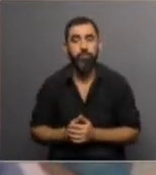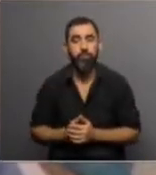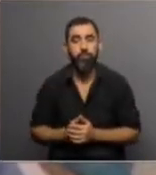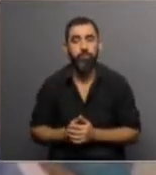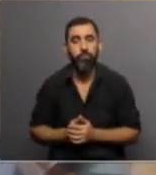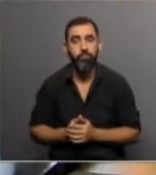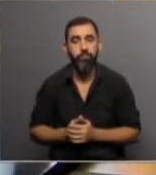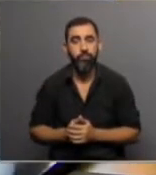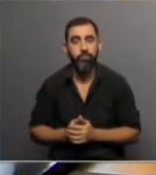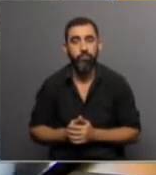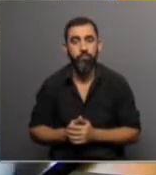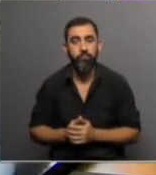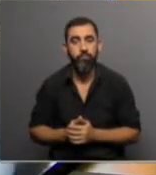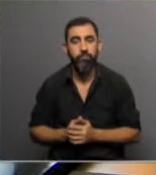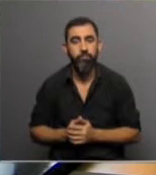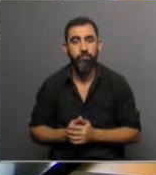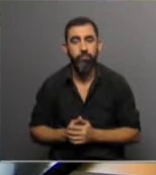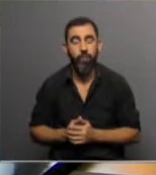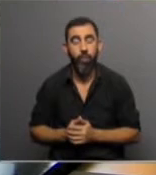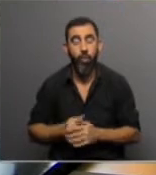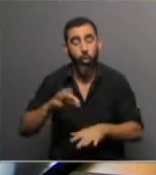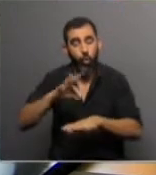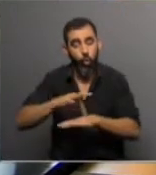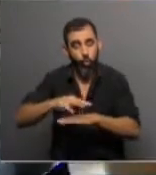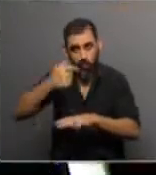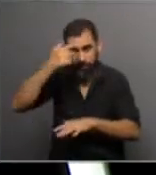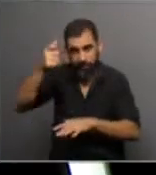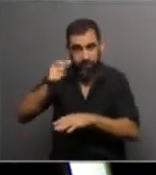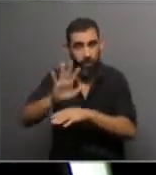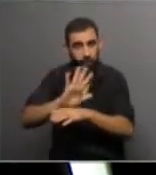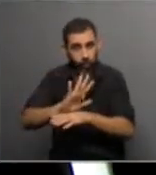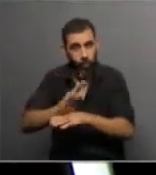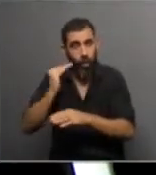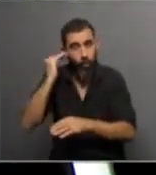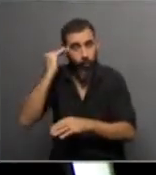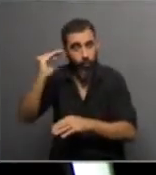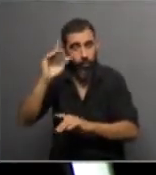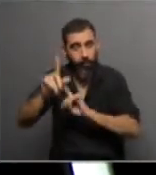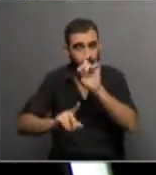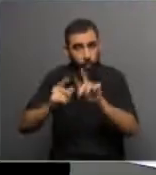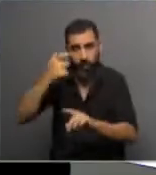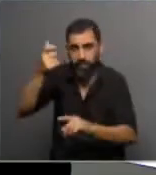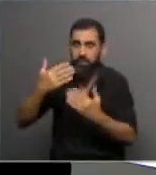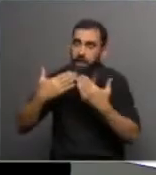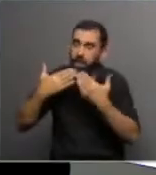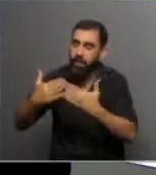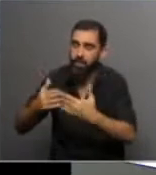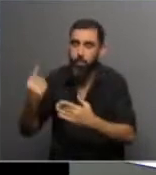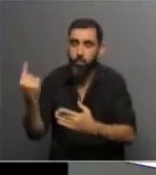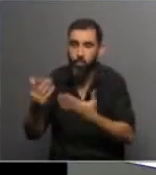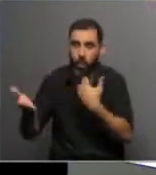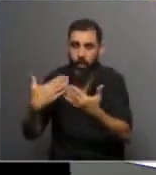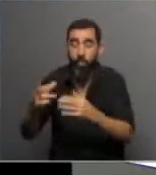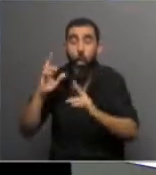país. Adriana Del Fraro, doctora en Ciencias Biológicas, profesora adjunta de Virología de Facultad de Ciencias, muchas gracias por estos minutos